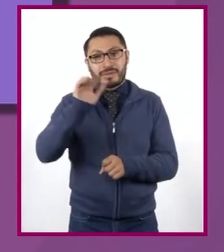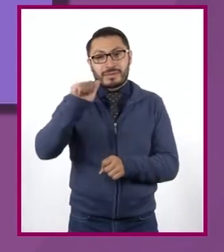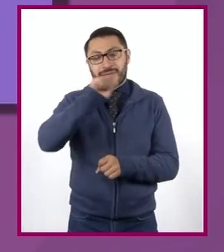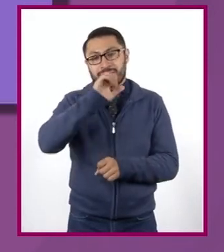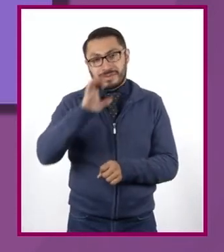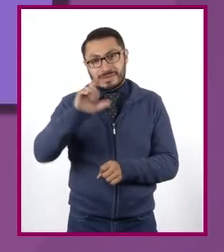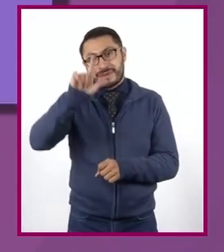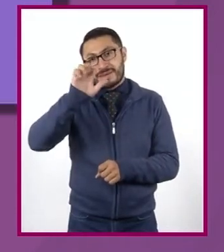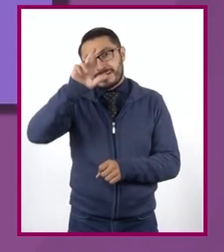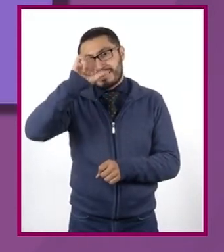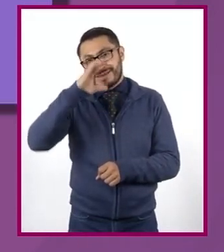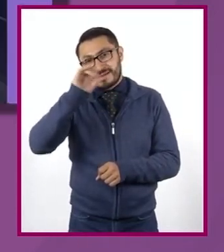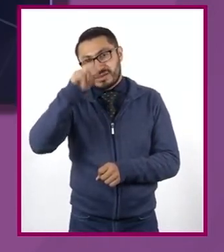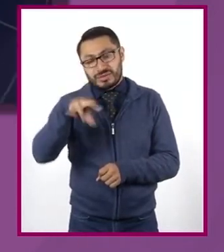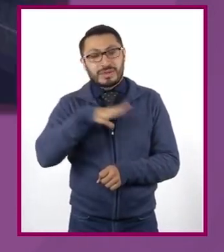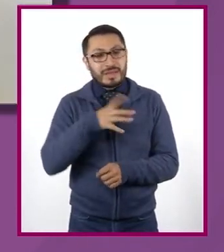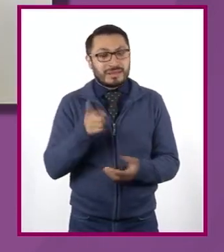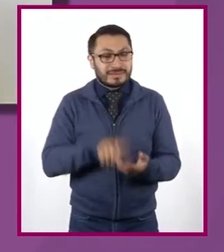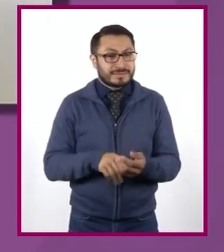tiene.